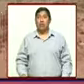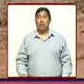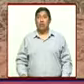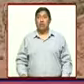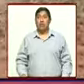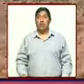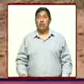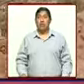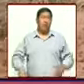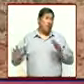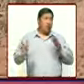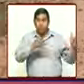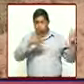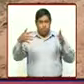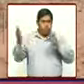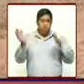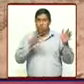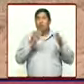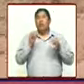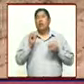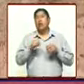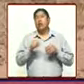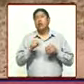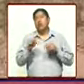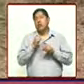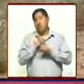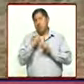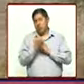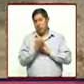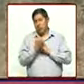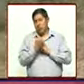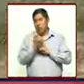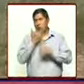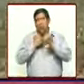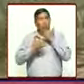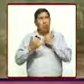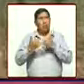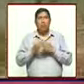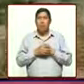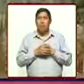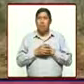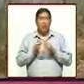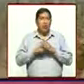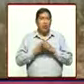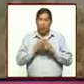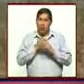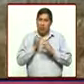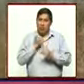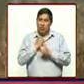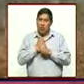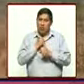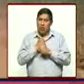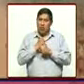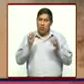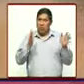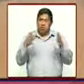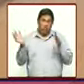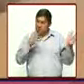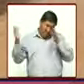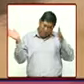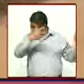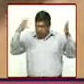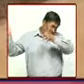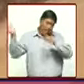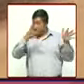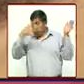Volcó el viento, ¿no? Justamente ese es el peligro en estas situaciones. Una, que ha aumentado la velocidad. Empezamos trabajando con una velocidad de 10 kilómetros por hora.